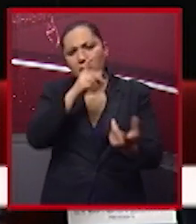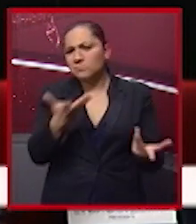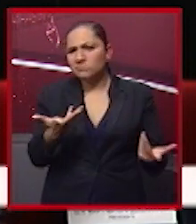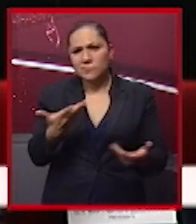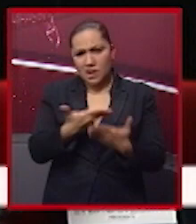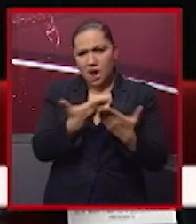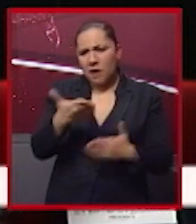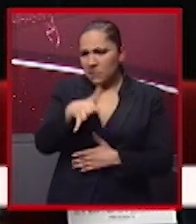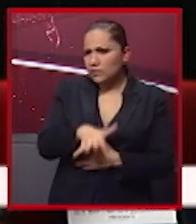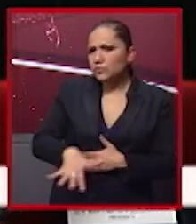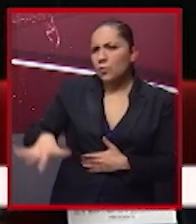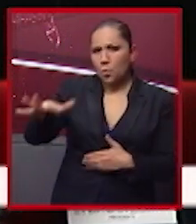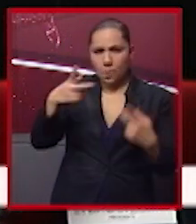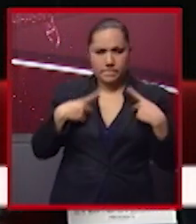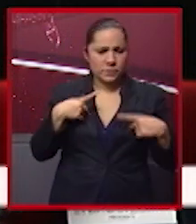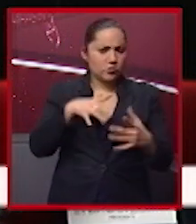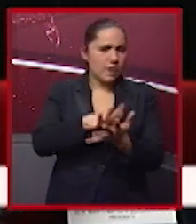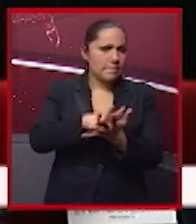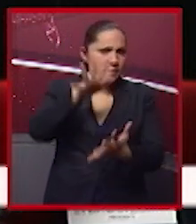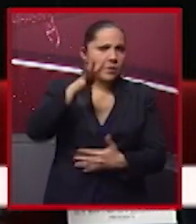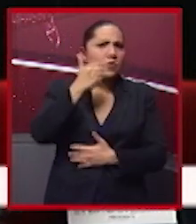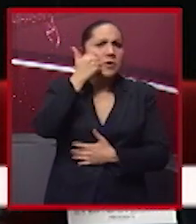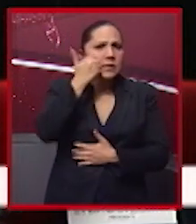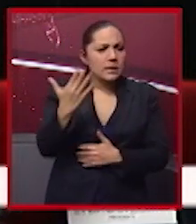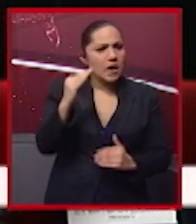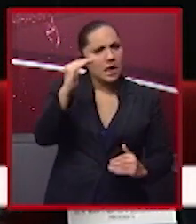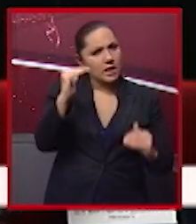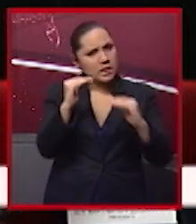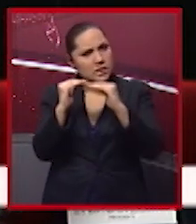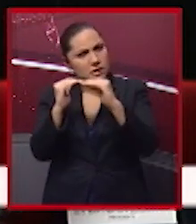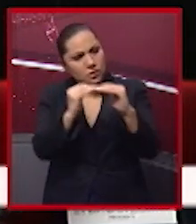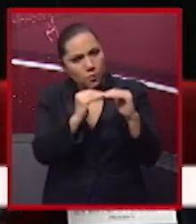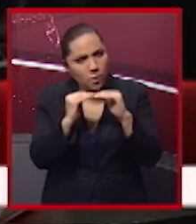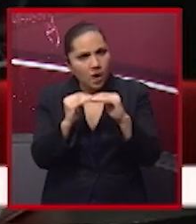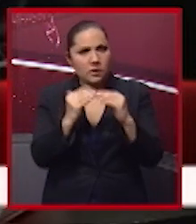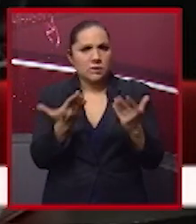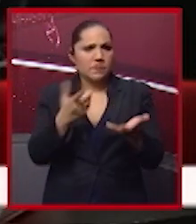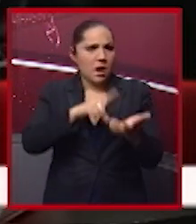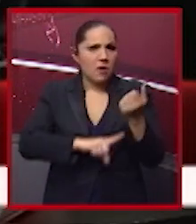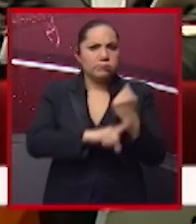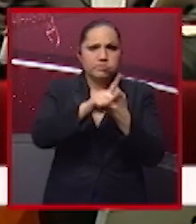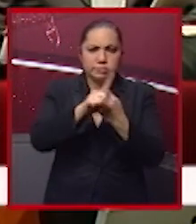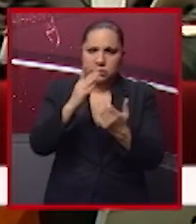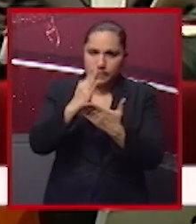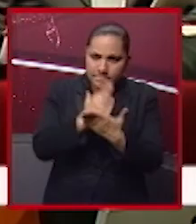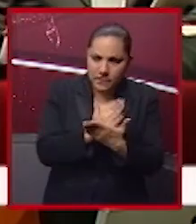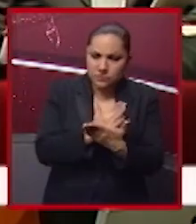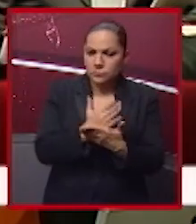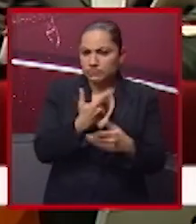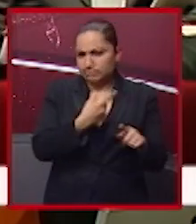con igualdad y menos conflicto y carencia.